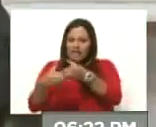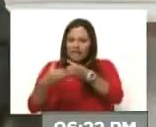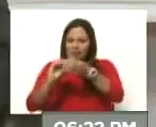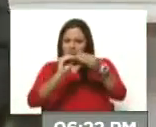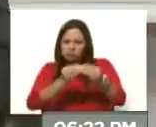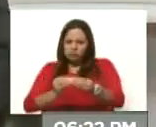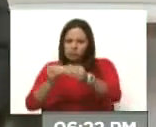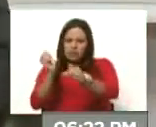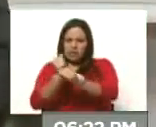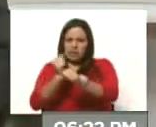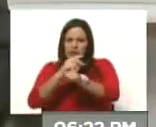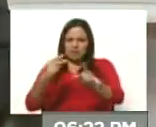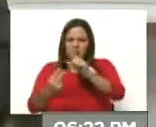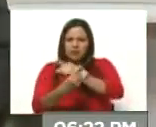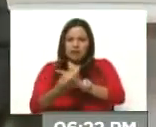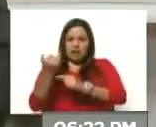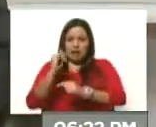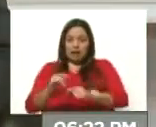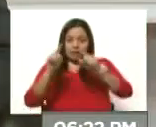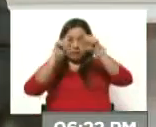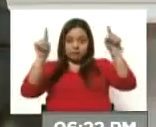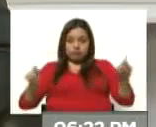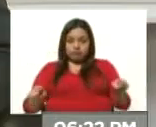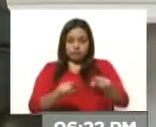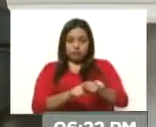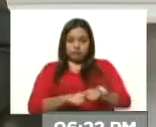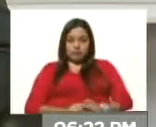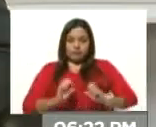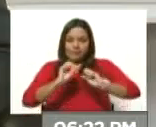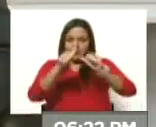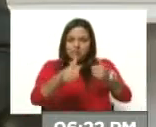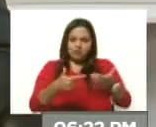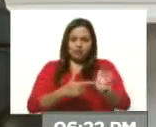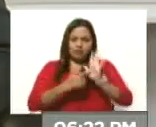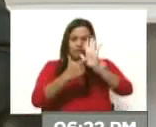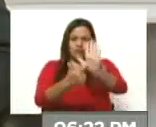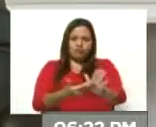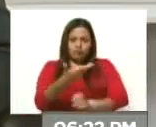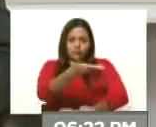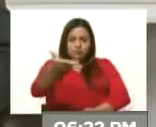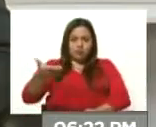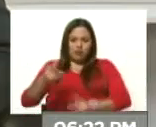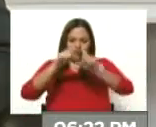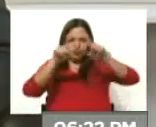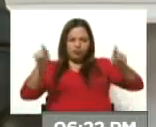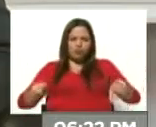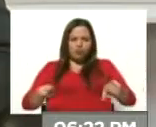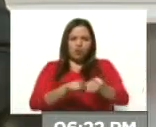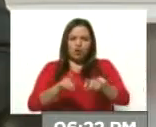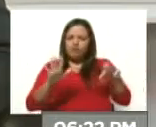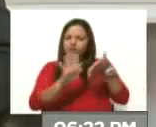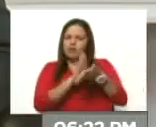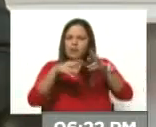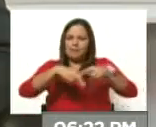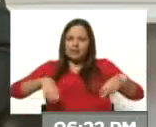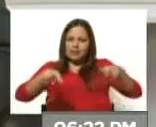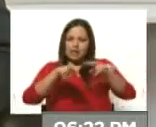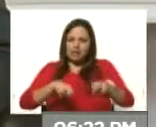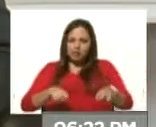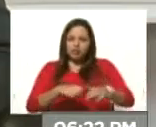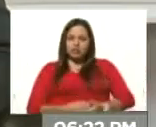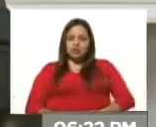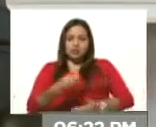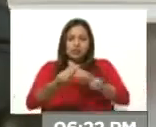que coloquemos la pantalla en 70 30 para comenzar a presentar a ustedes las láminas del estudio monitor país de